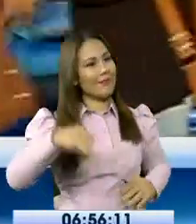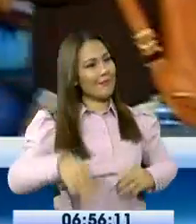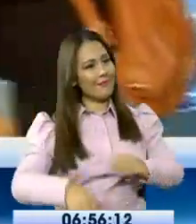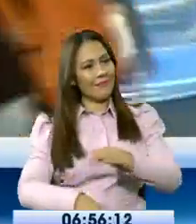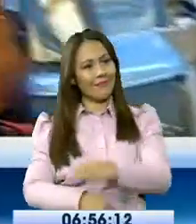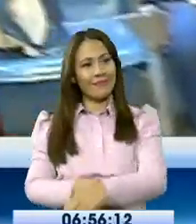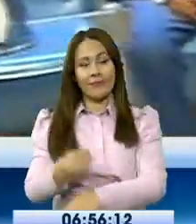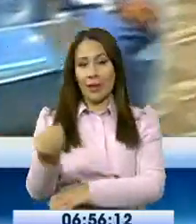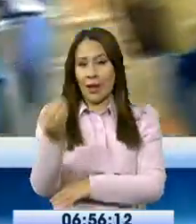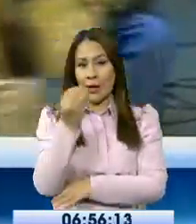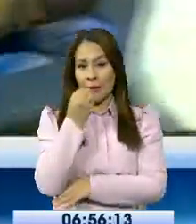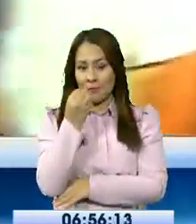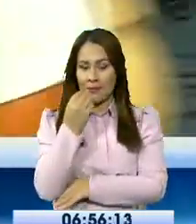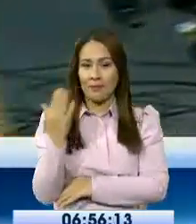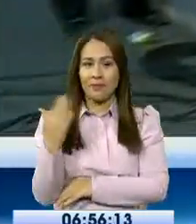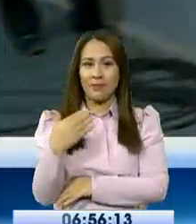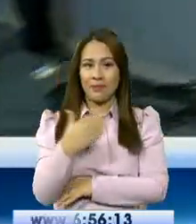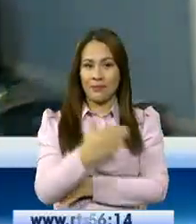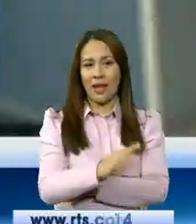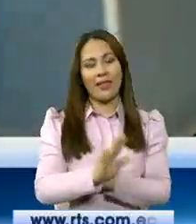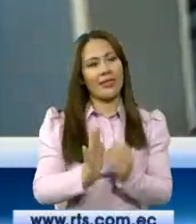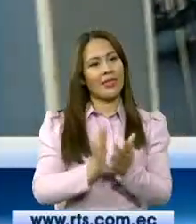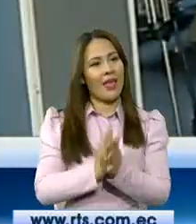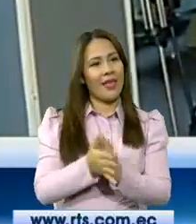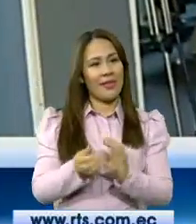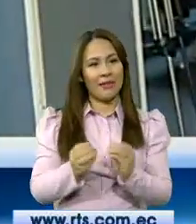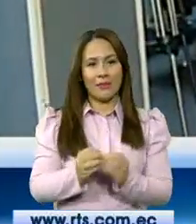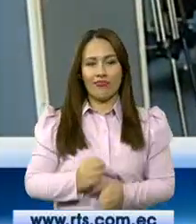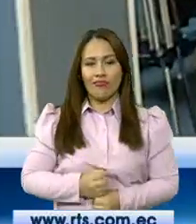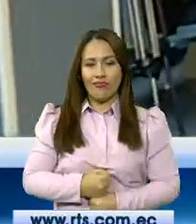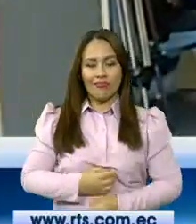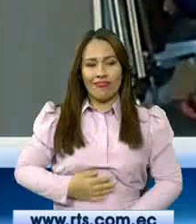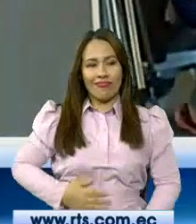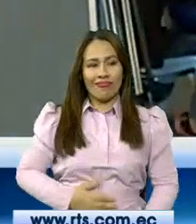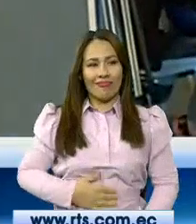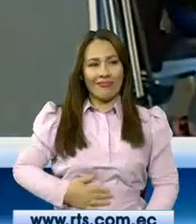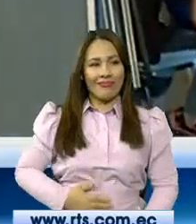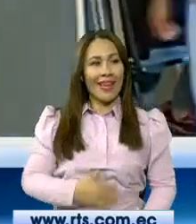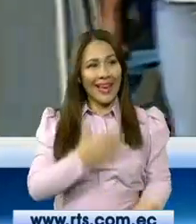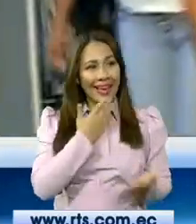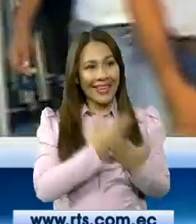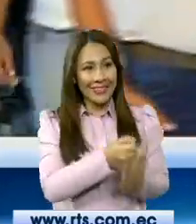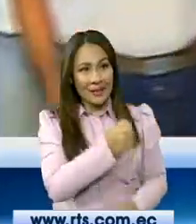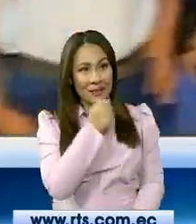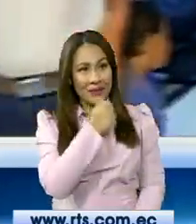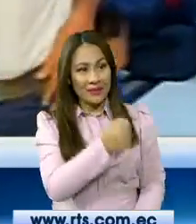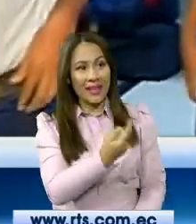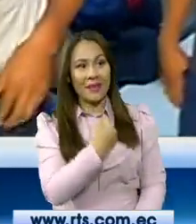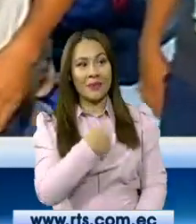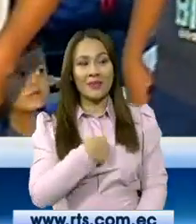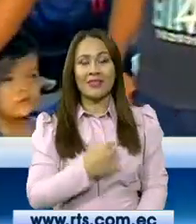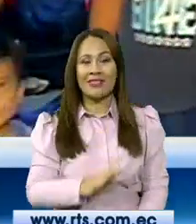algo de comida de marisco, nada más. Ya me hizo dar hambre. Sí, gracias por la entrevista. Muchas gracias.